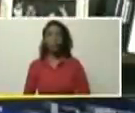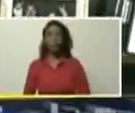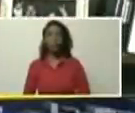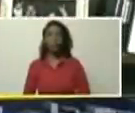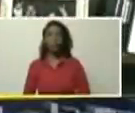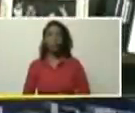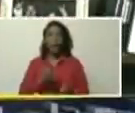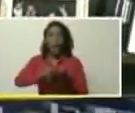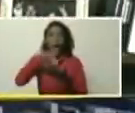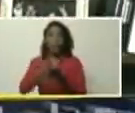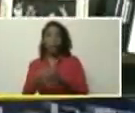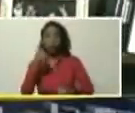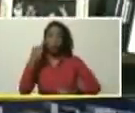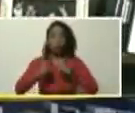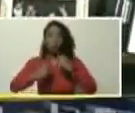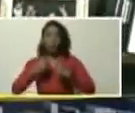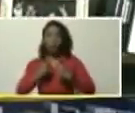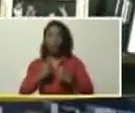Cayendo y corriendo.